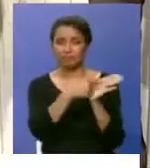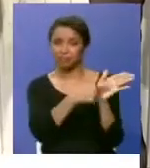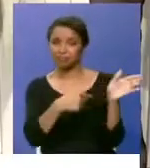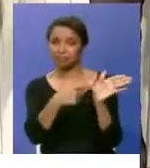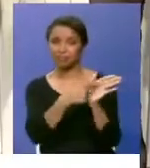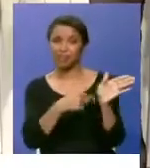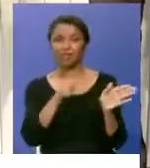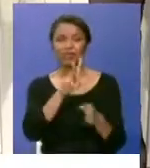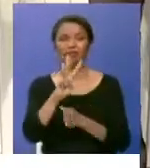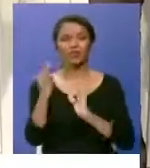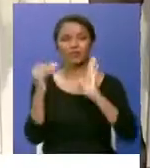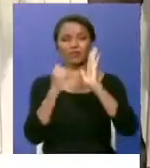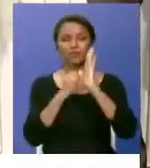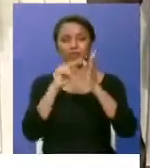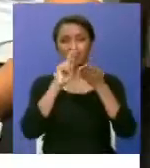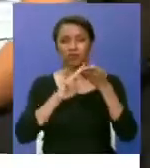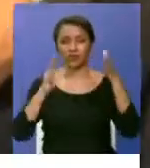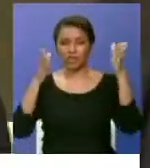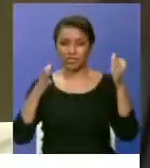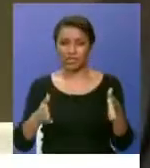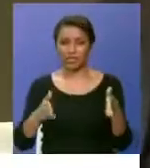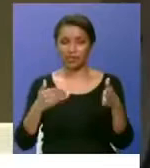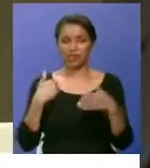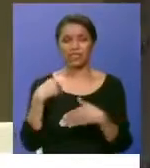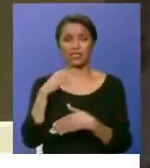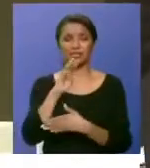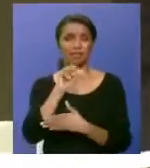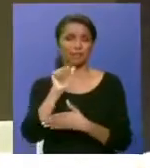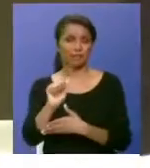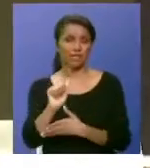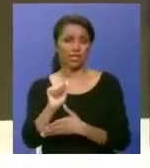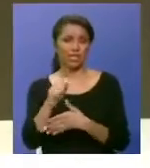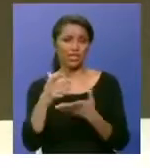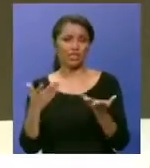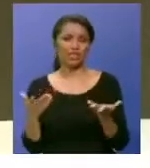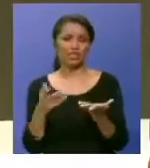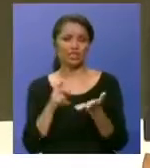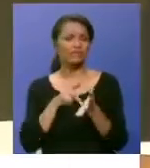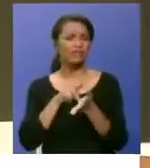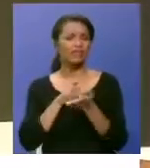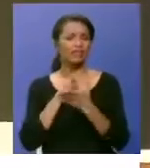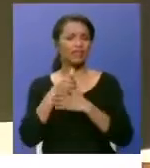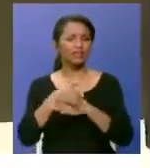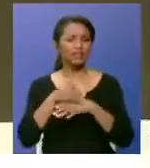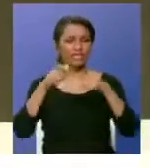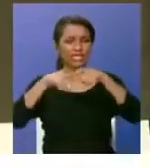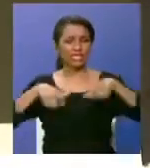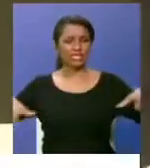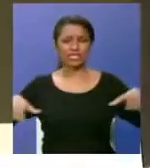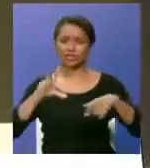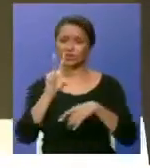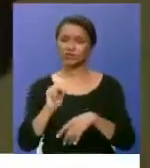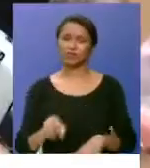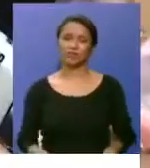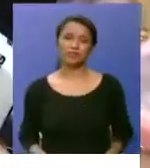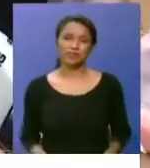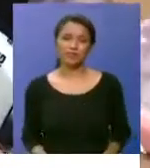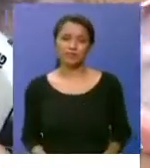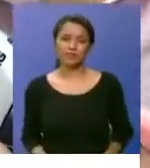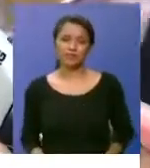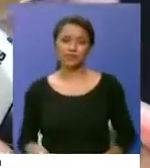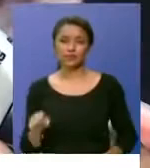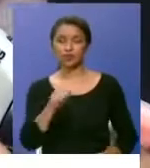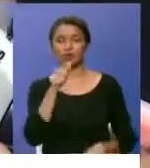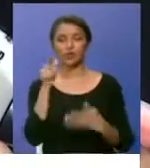los 34.000 universitarios becados por el IFARU ya no recibirán sus pagos a través de cheques. Se ha creado este programa